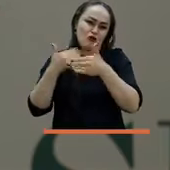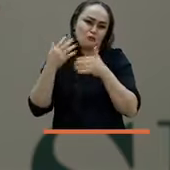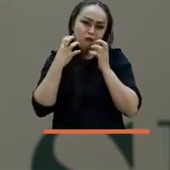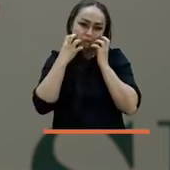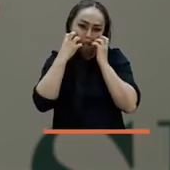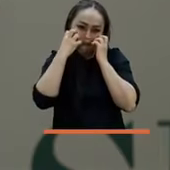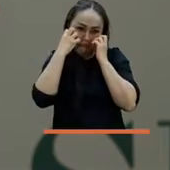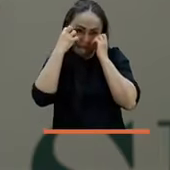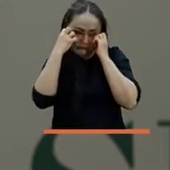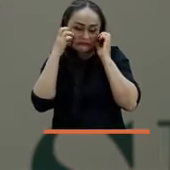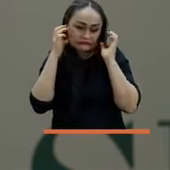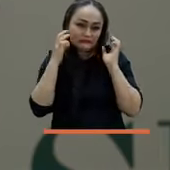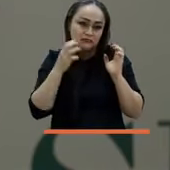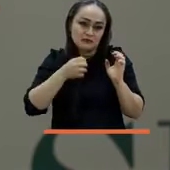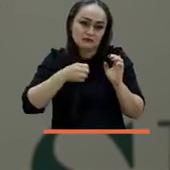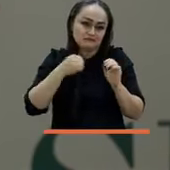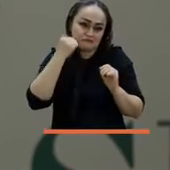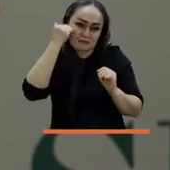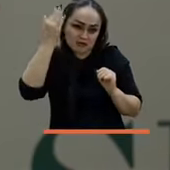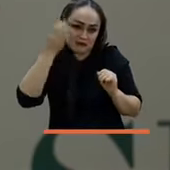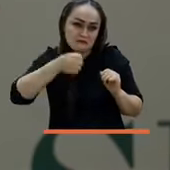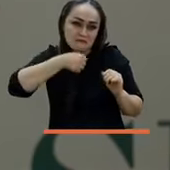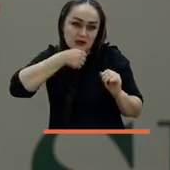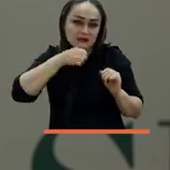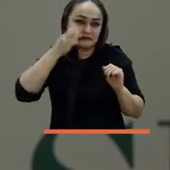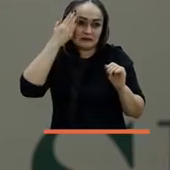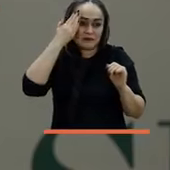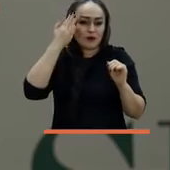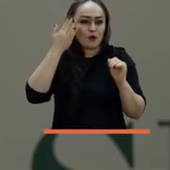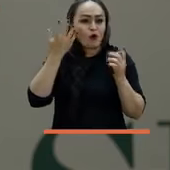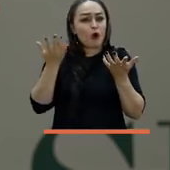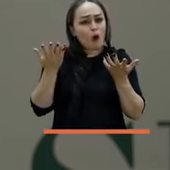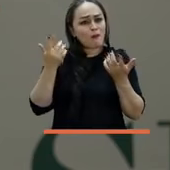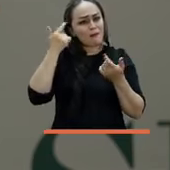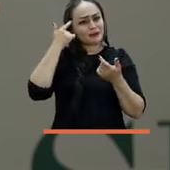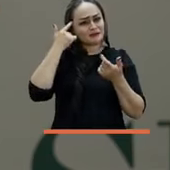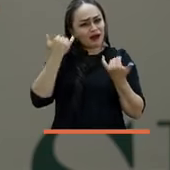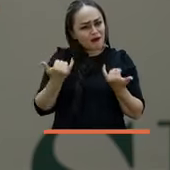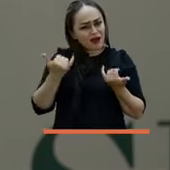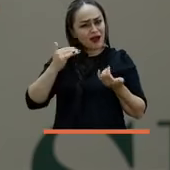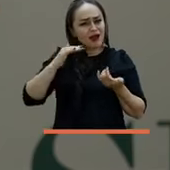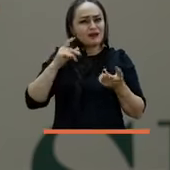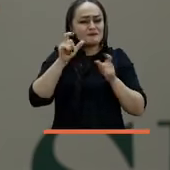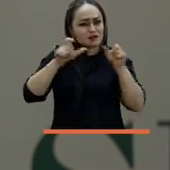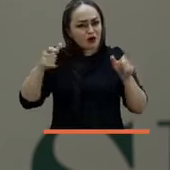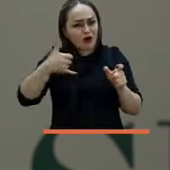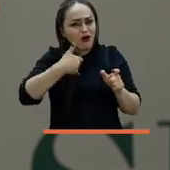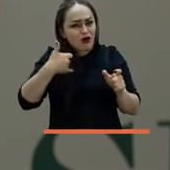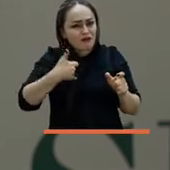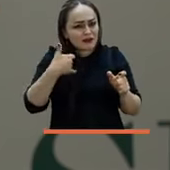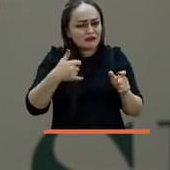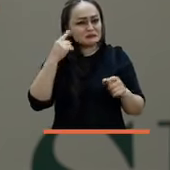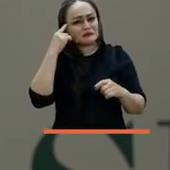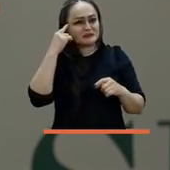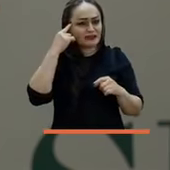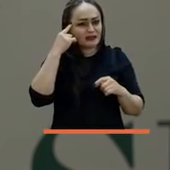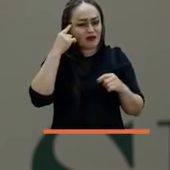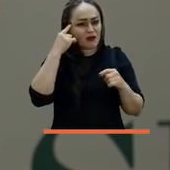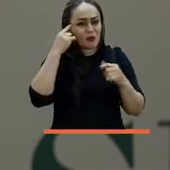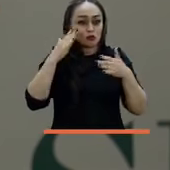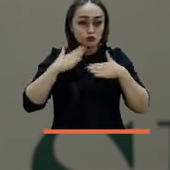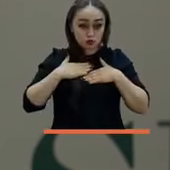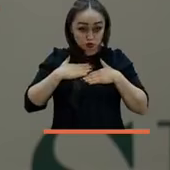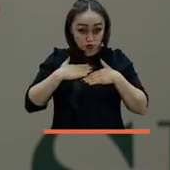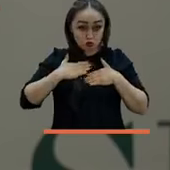futuros que vienen porque estamos pensando solamente así y ahí es donde puede aplicarse de pronto desde mi